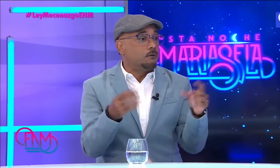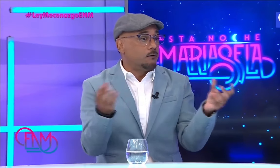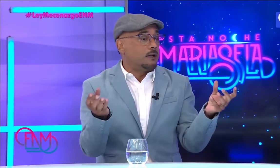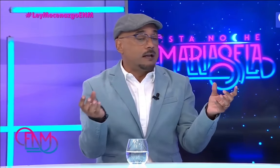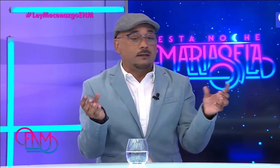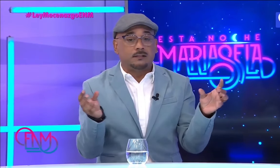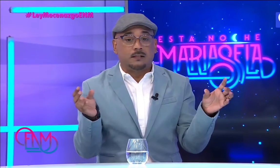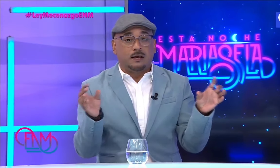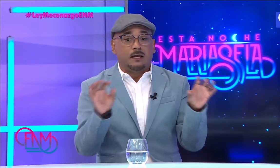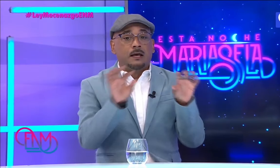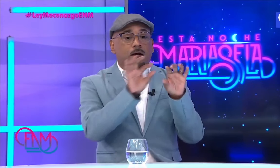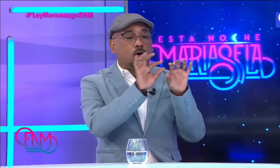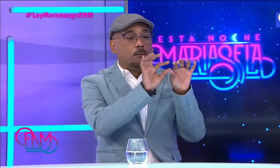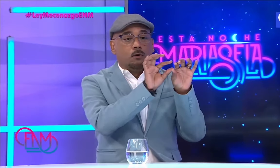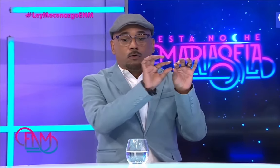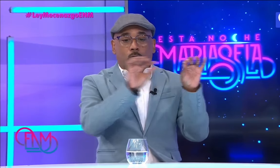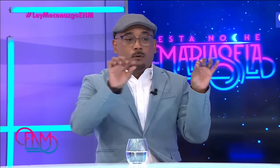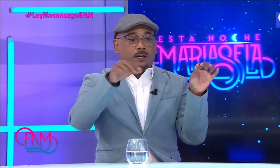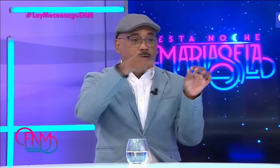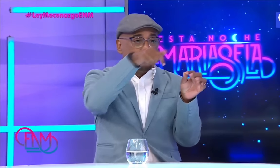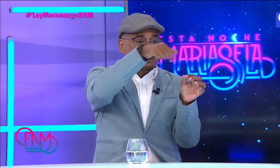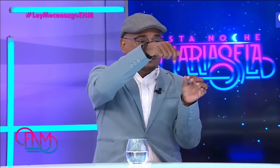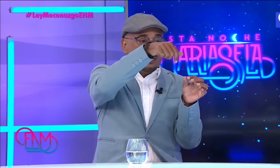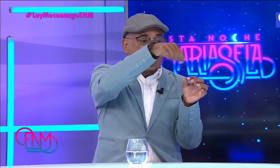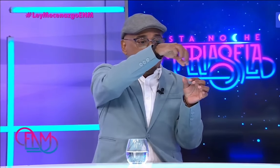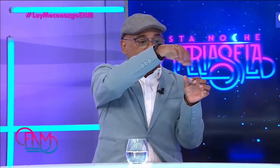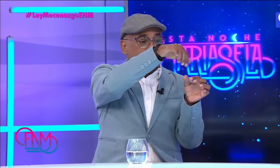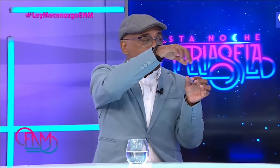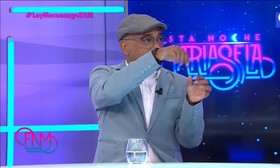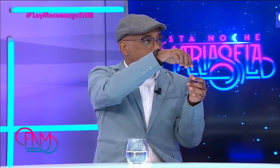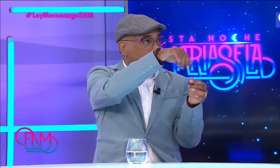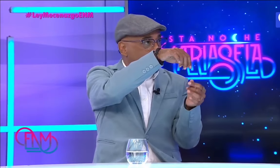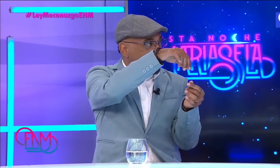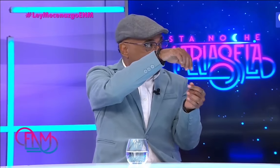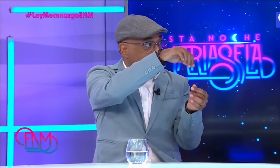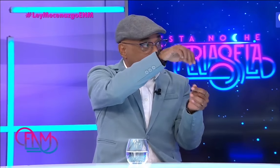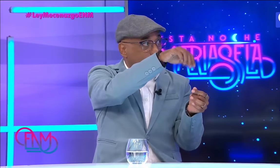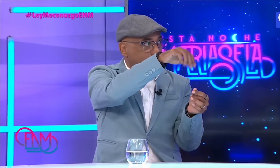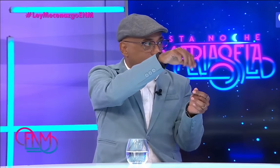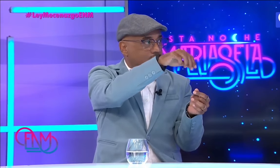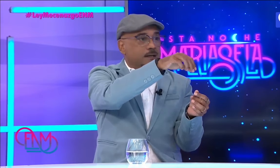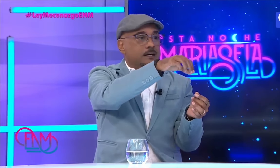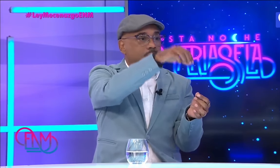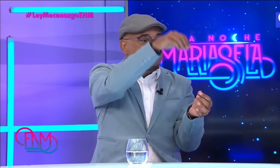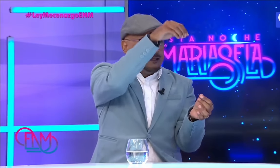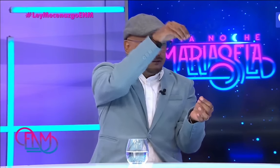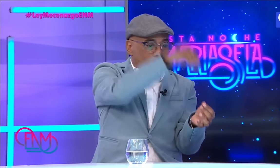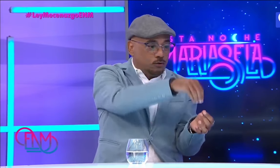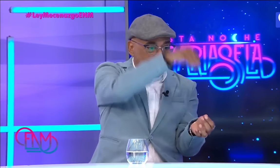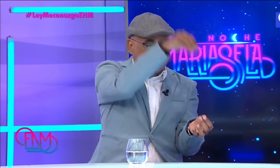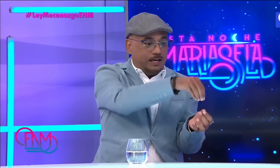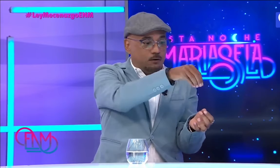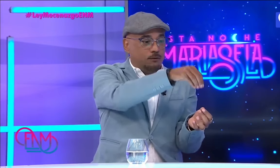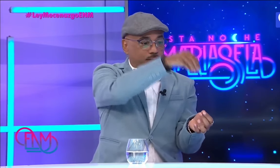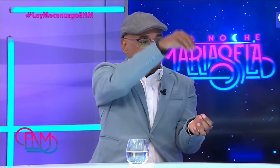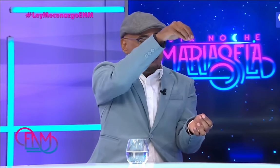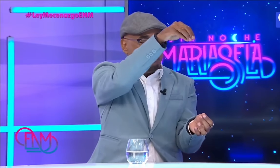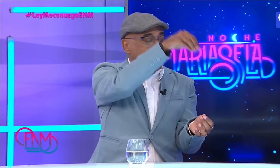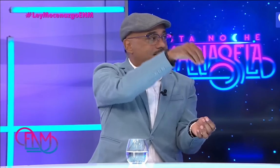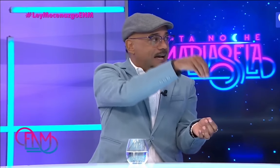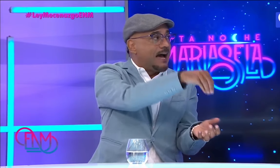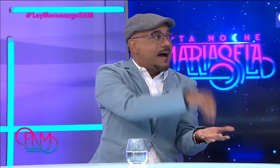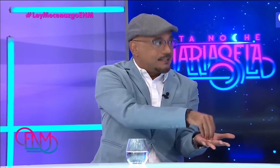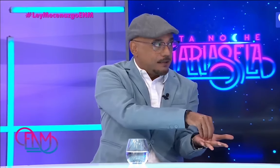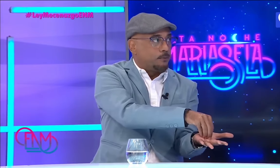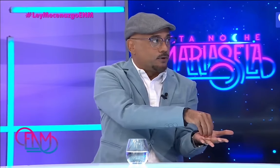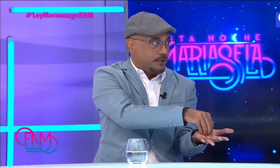mesen ago igual que la de cine como como que yo abro esta llavecita por aquí directamente y yo llego desde la